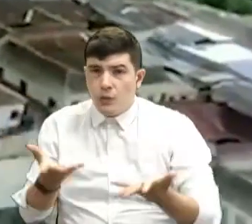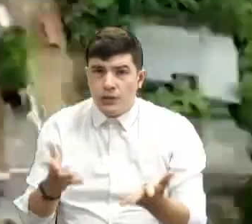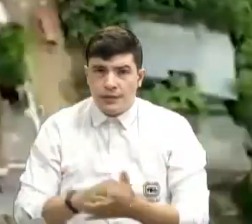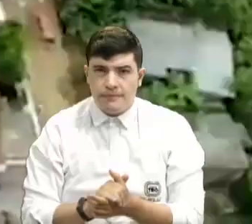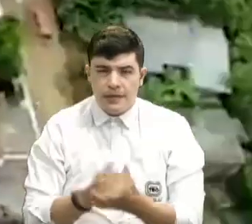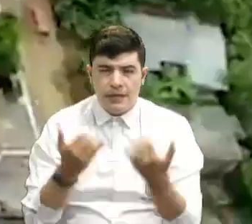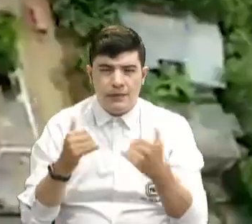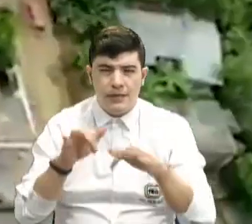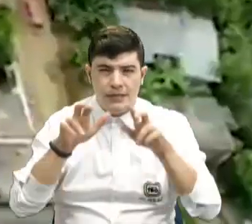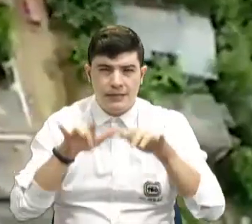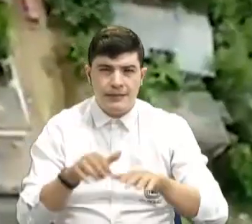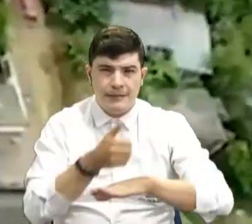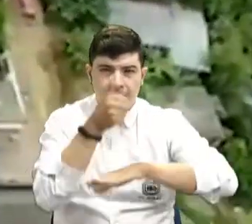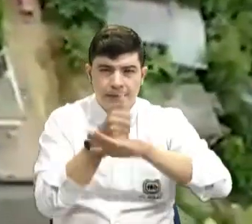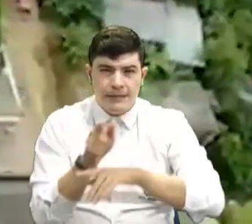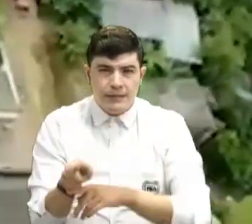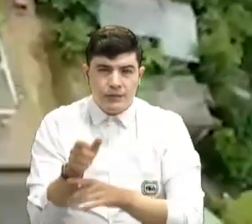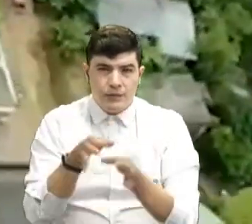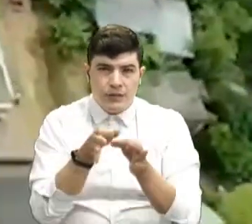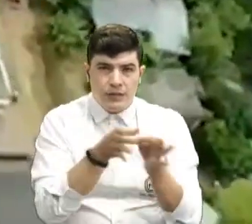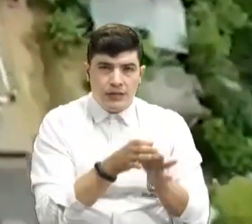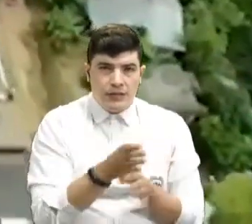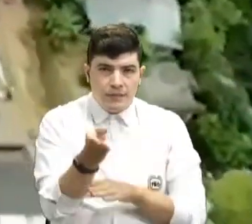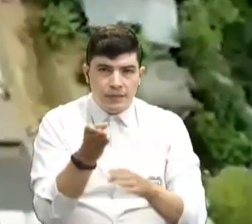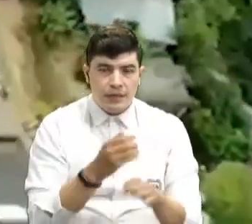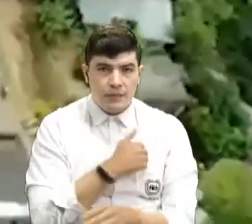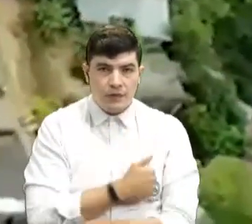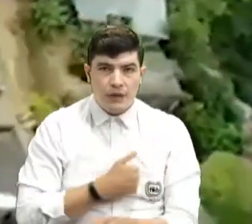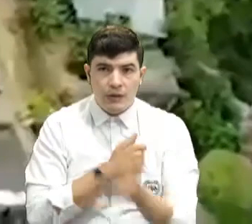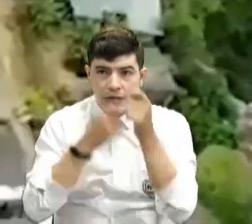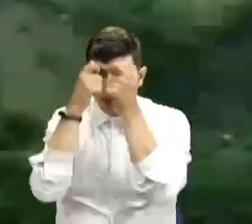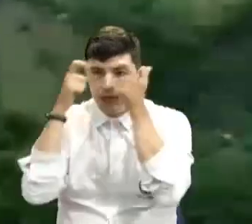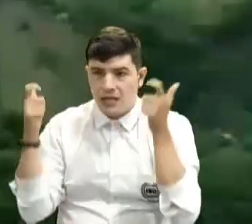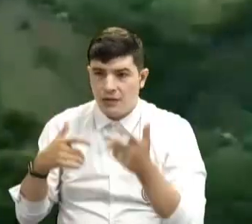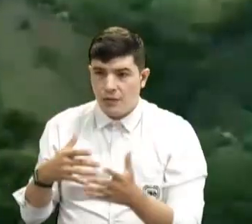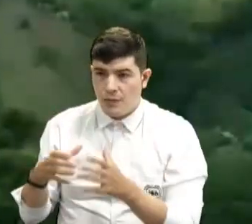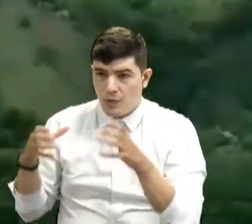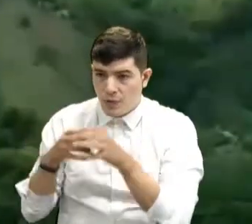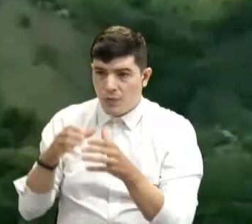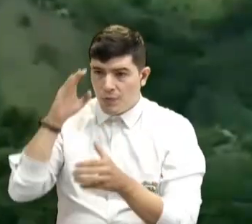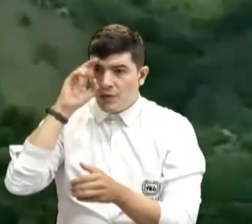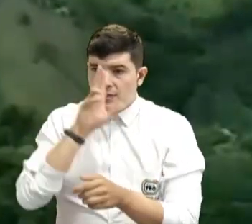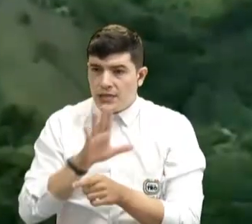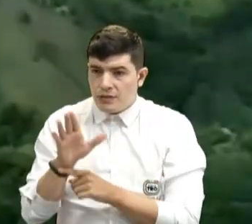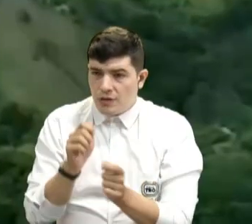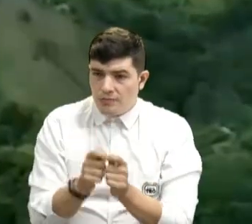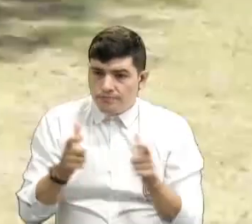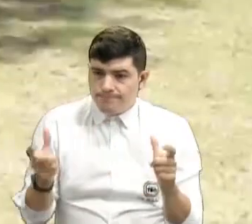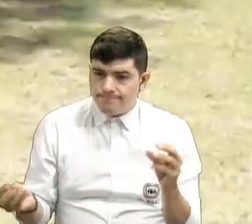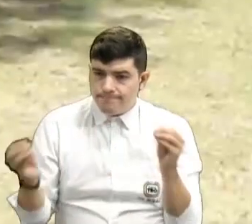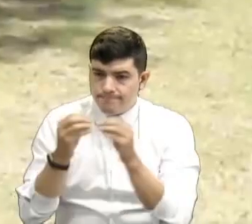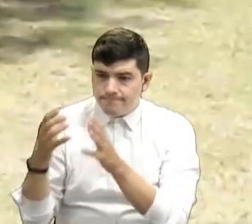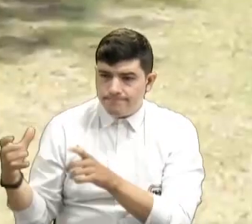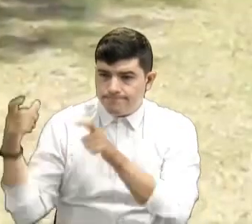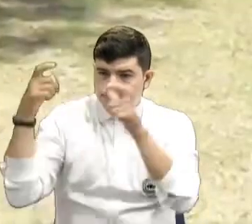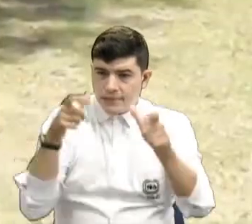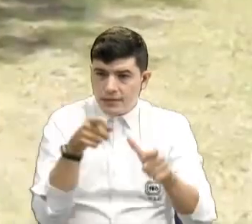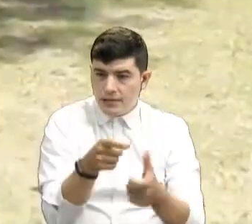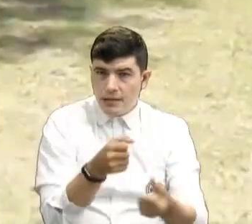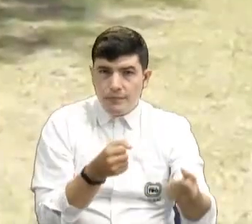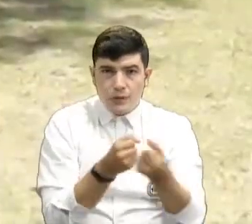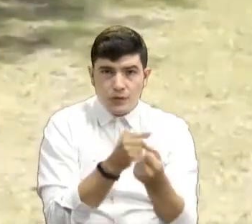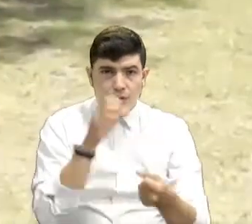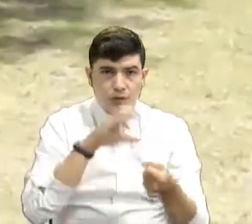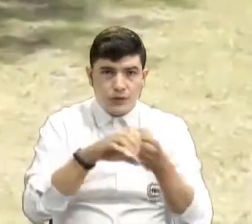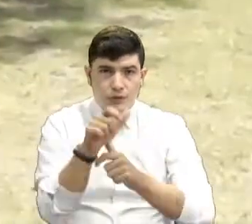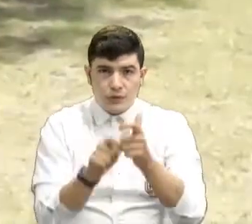municipios le piden al Estado intensificar el pie de fuerza en estos municipios y restablecer la tranquilidad de sus pobladores. Estaremos al